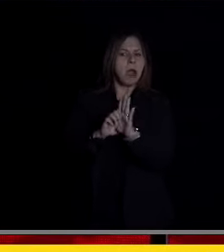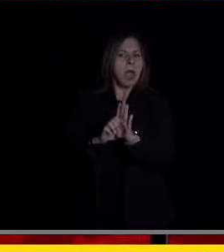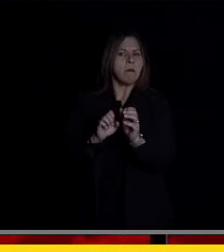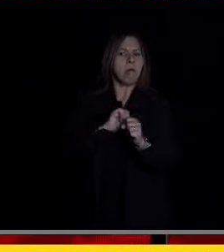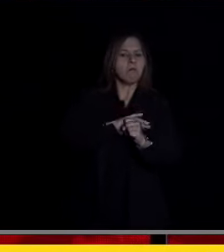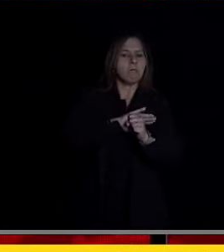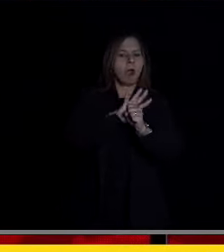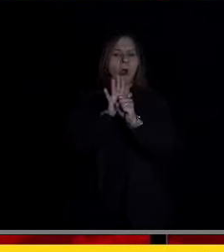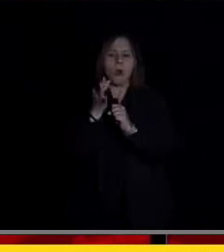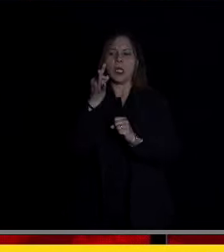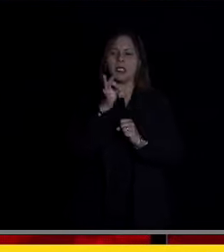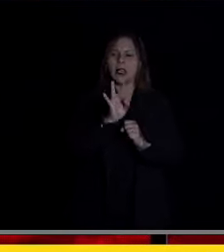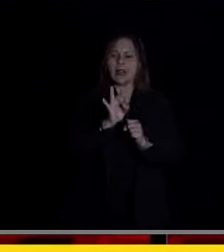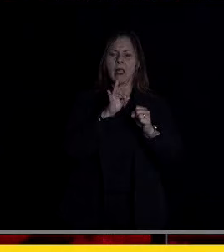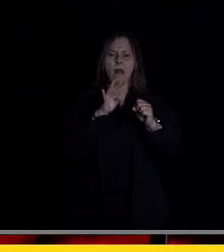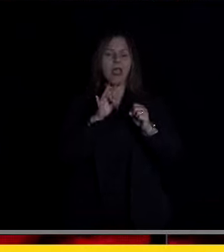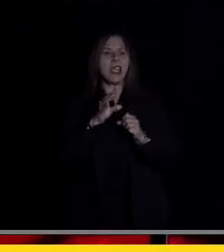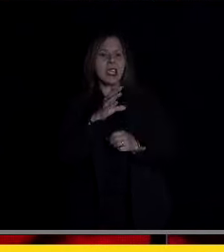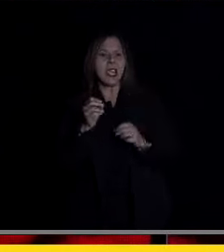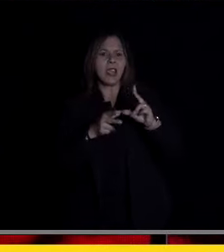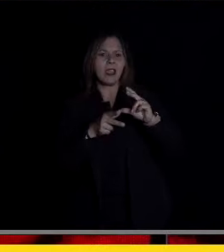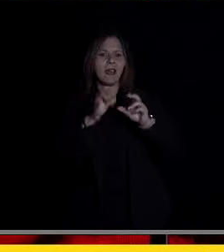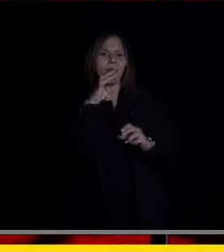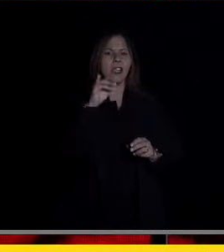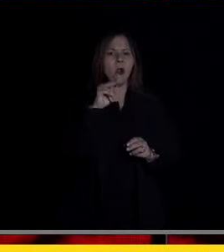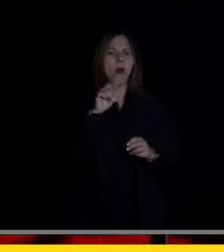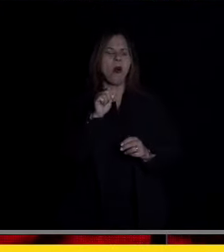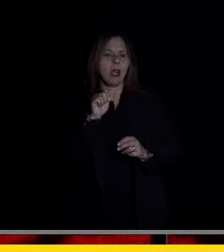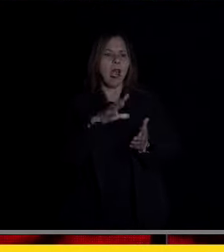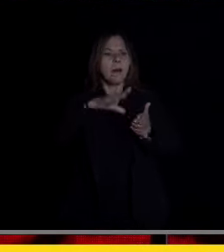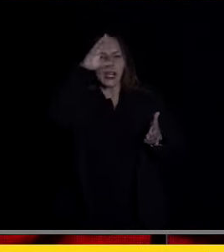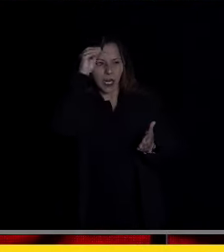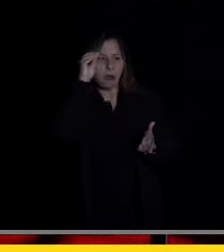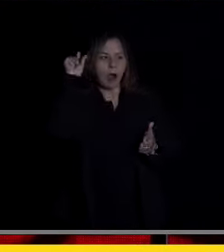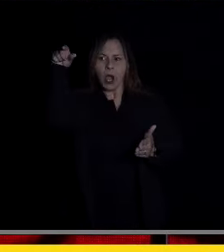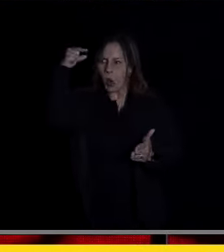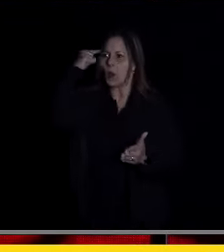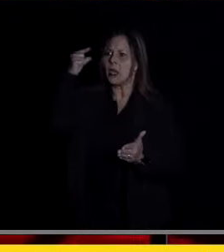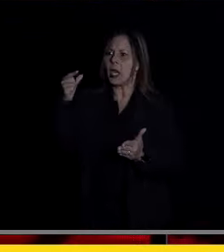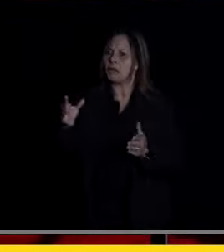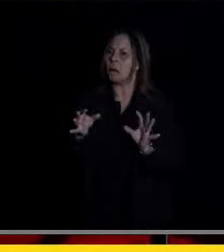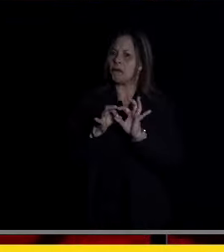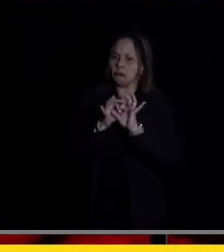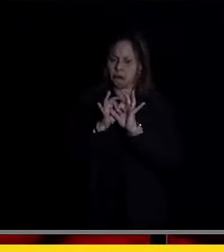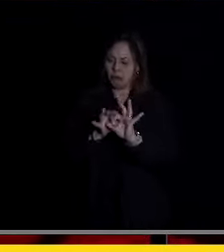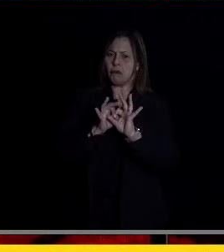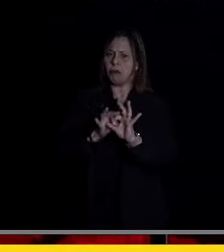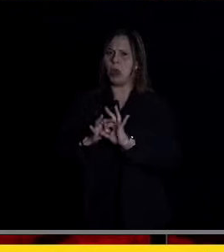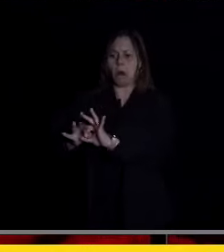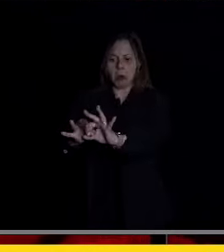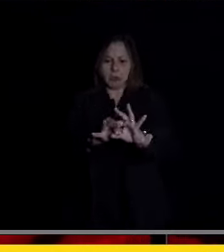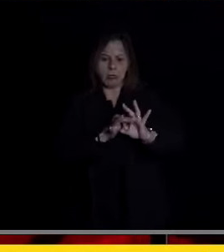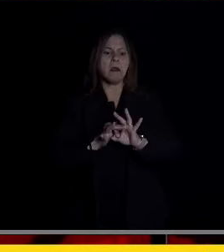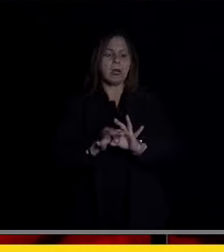Fiona, aprendimos y nos enseñaron que el gobierno participativo funciona y que sin seguridad